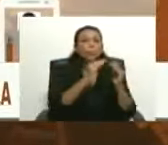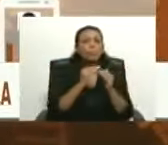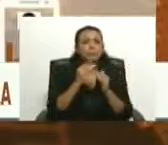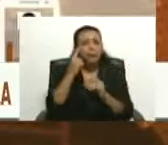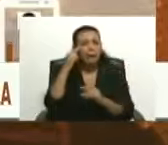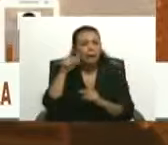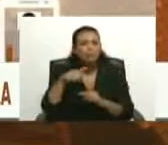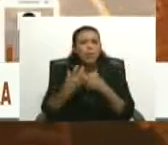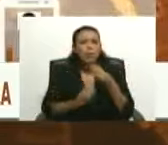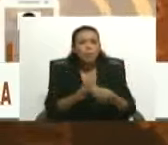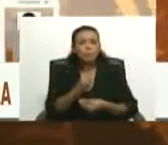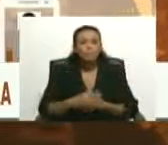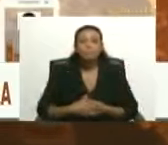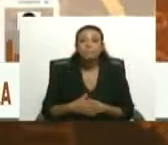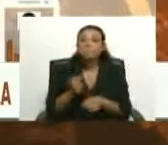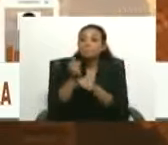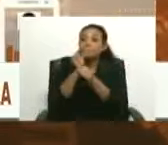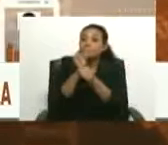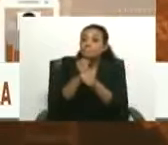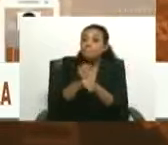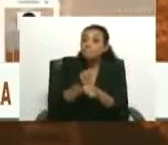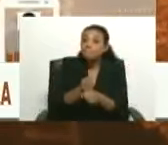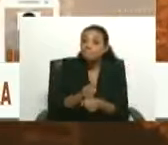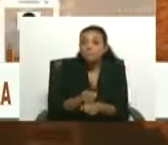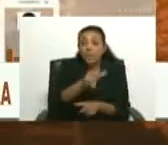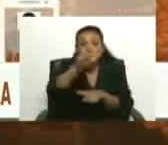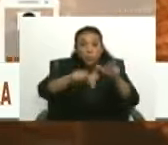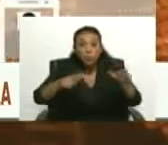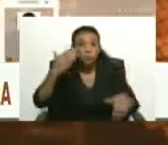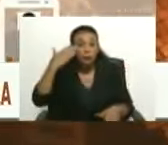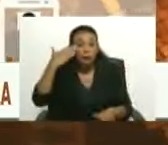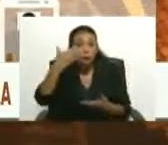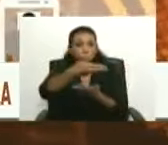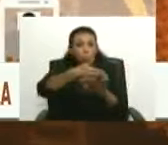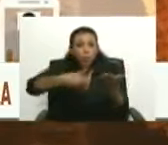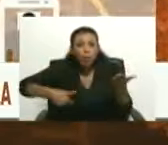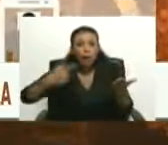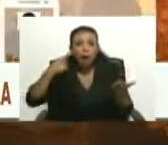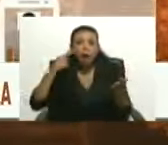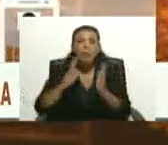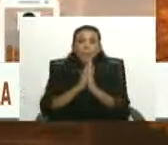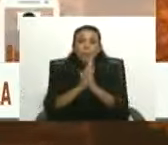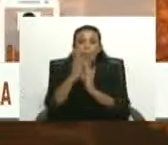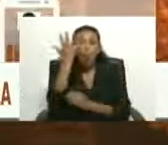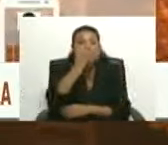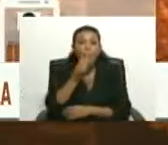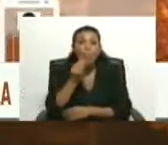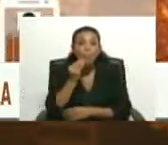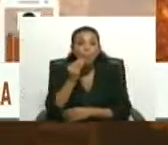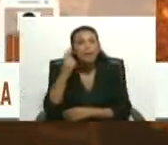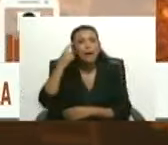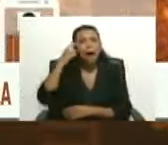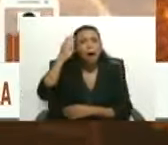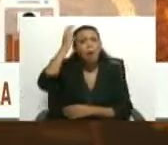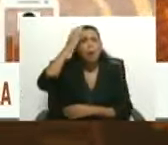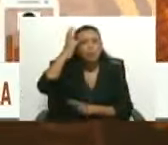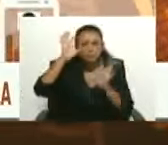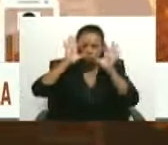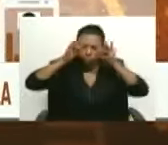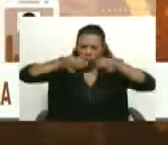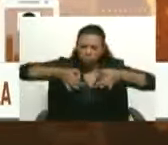y esperamos todos los venezolanos y las venezolanas, muchos de ustedes, de esa juventud verde, de